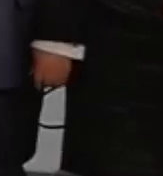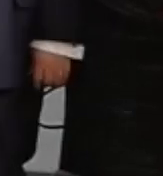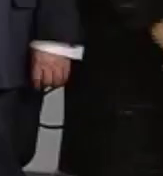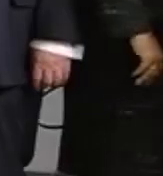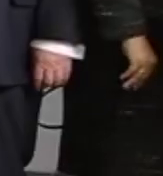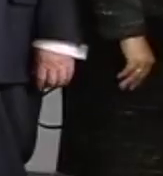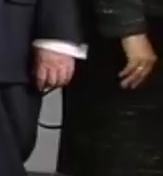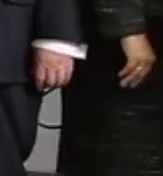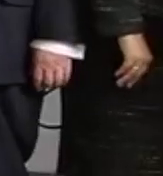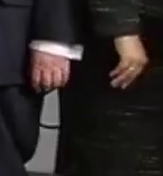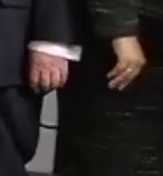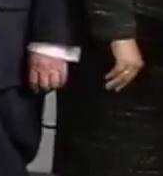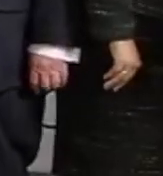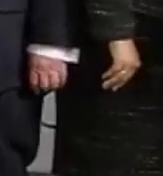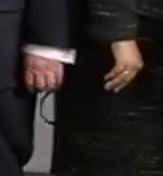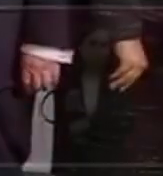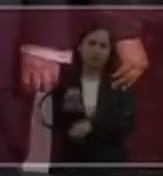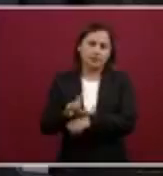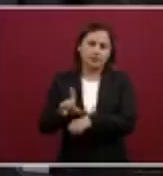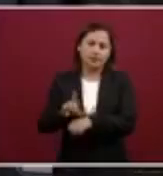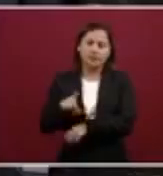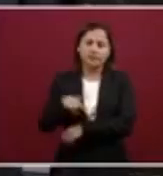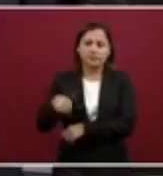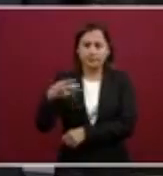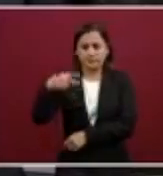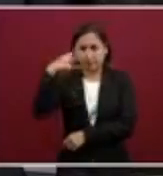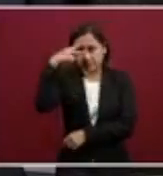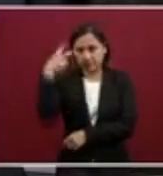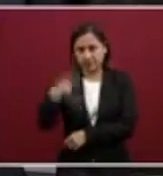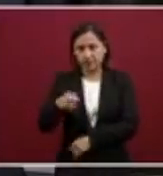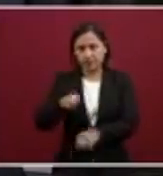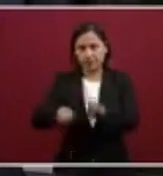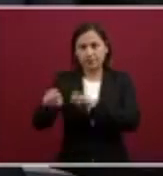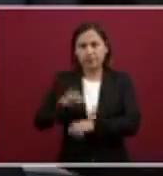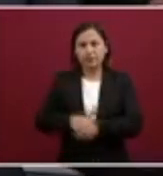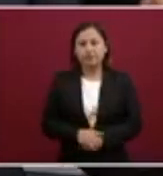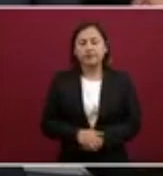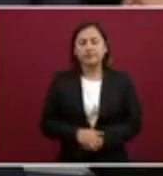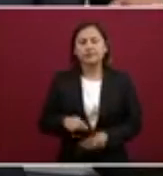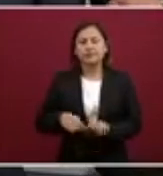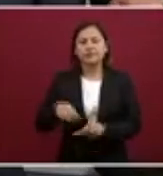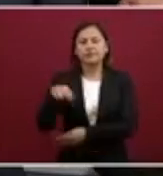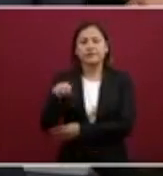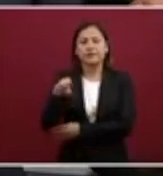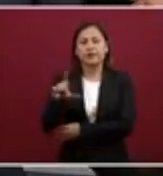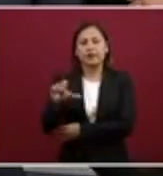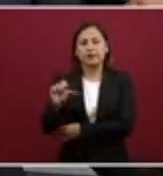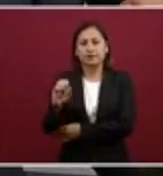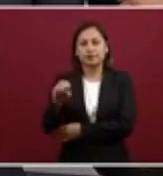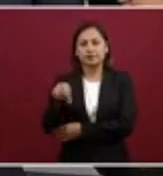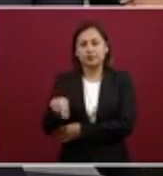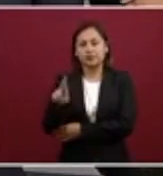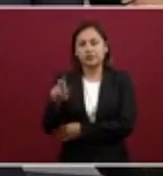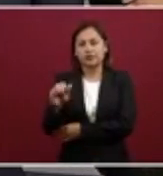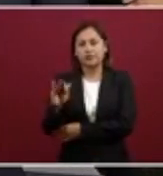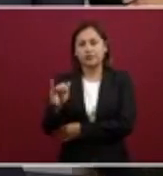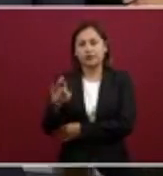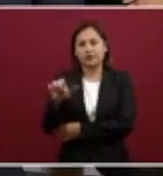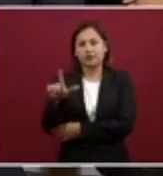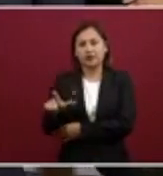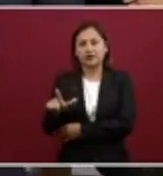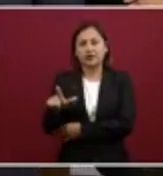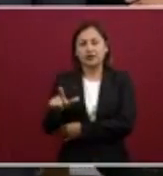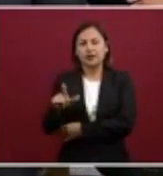República de El Salvador en México. Excelentísimo señor Nelson Rafael Olivero García, embajador de la República